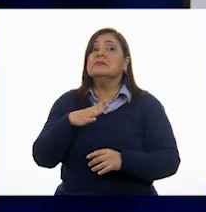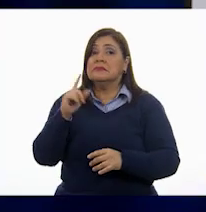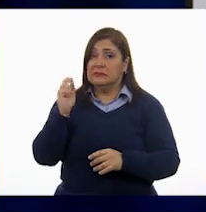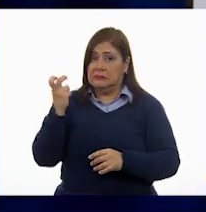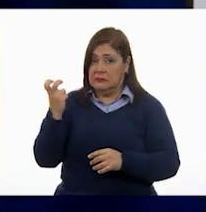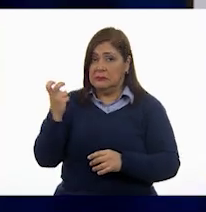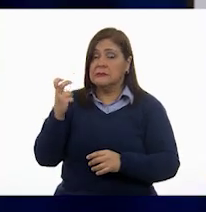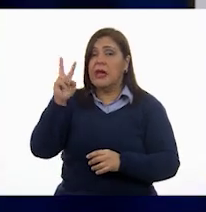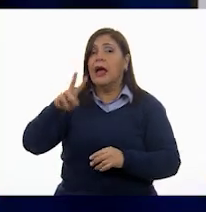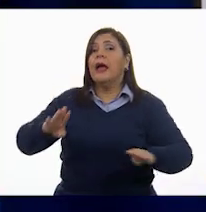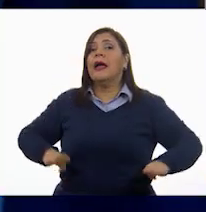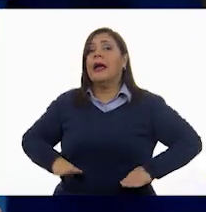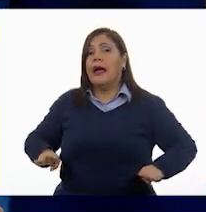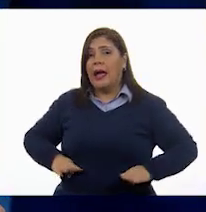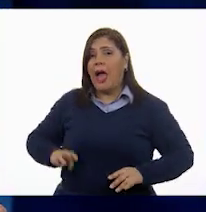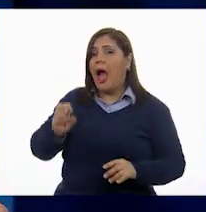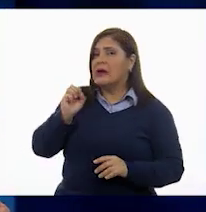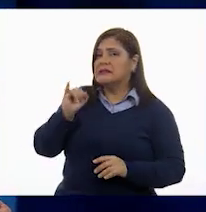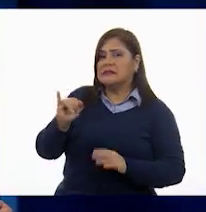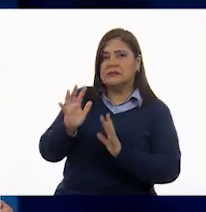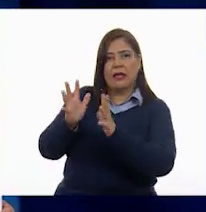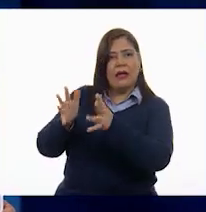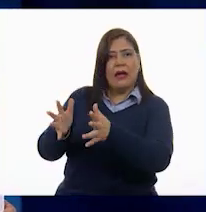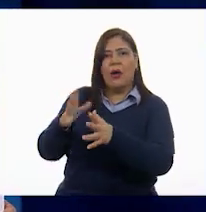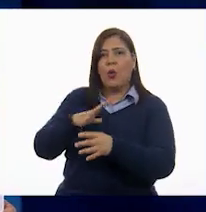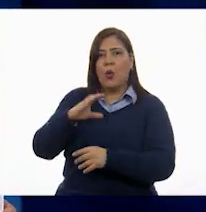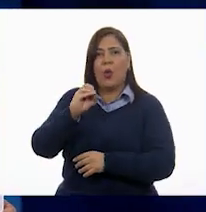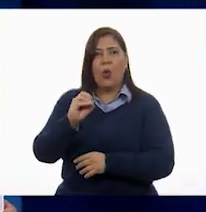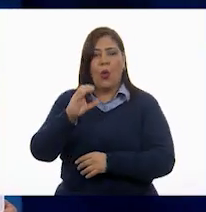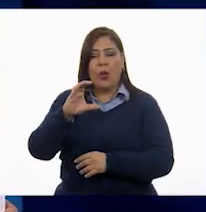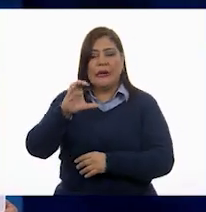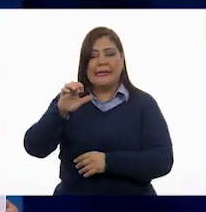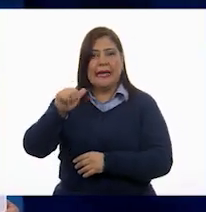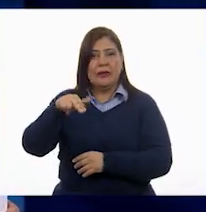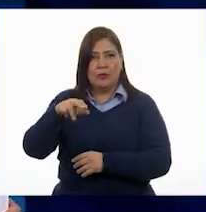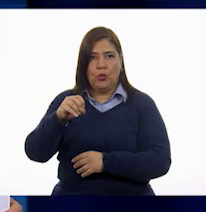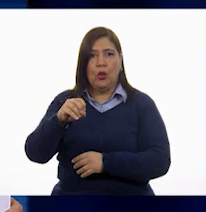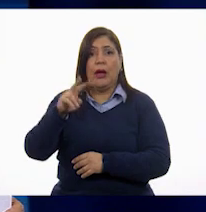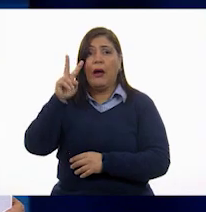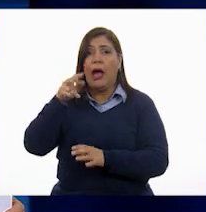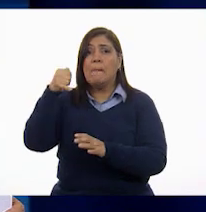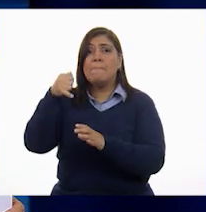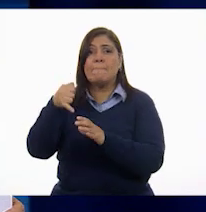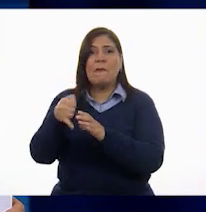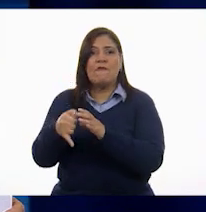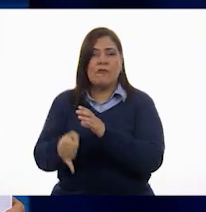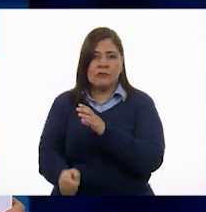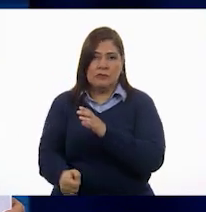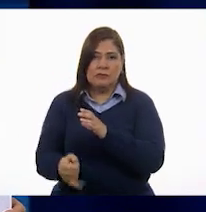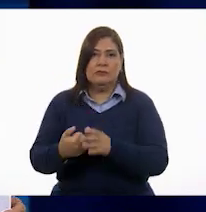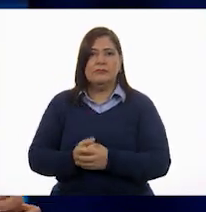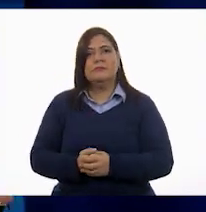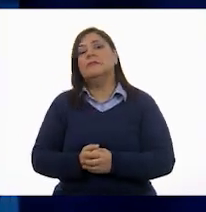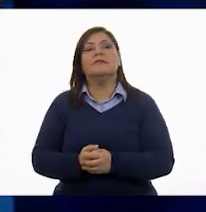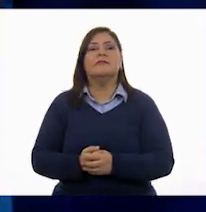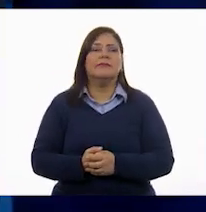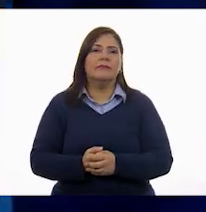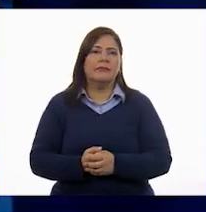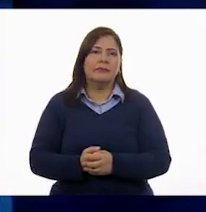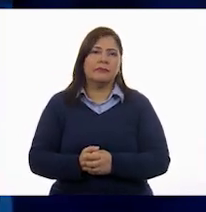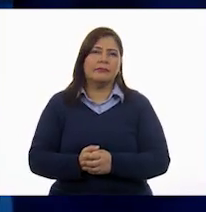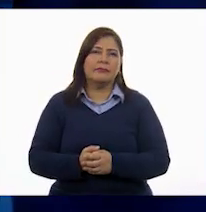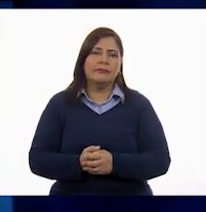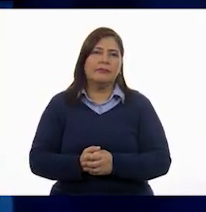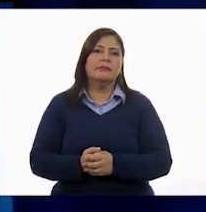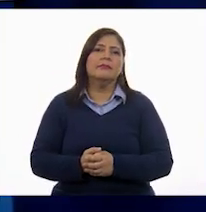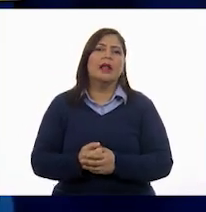Eso es una característica del océano. Es muy profundo. Es muy profundo. A diferencia